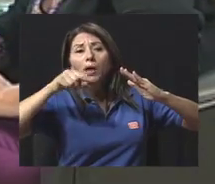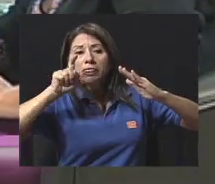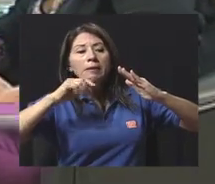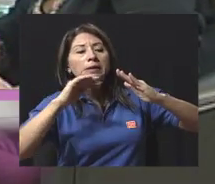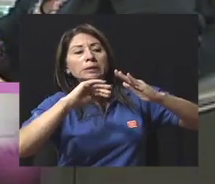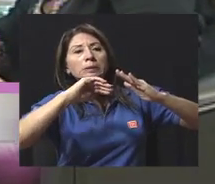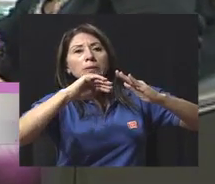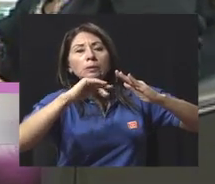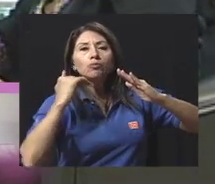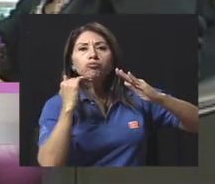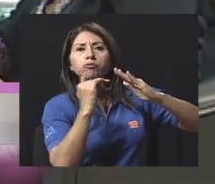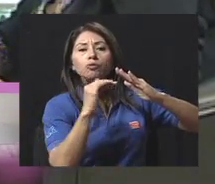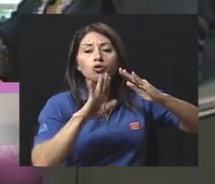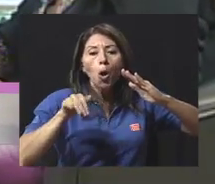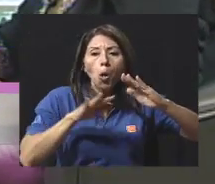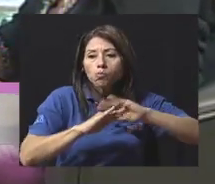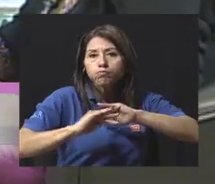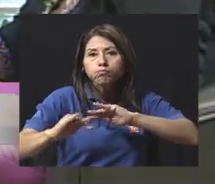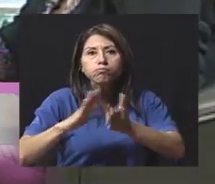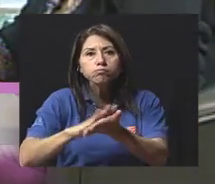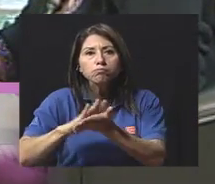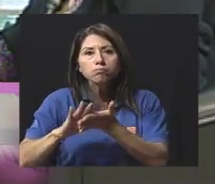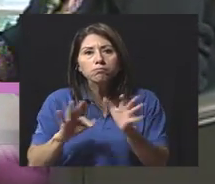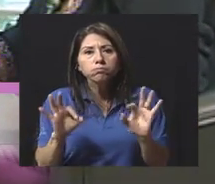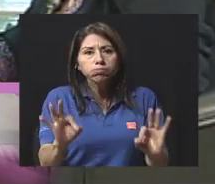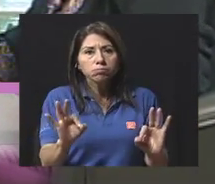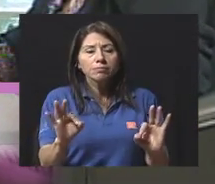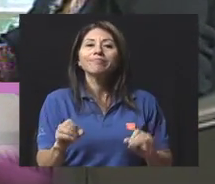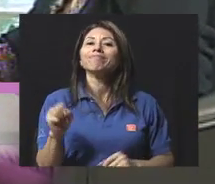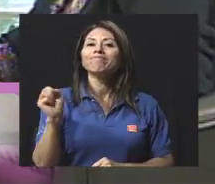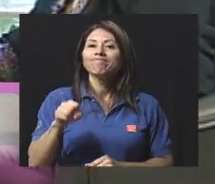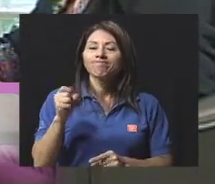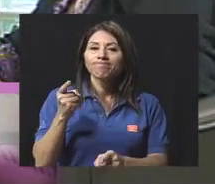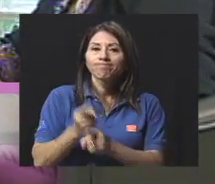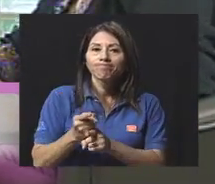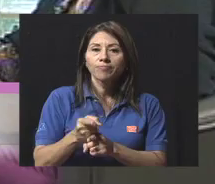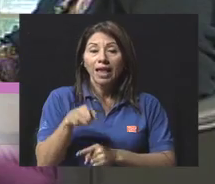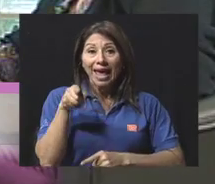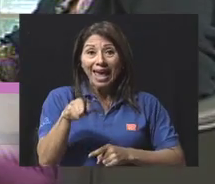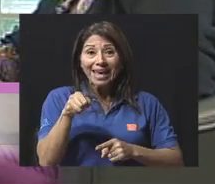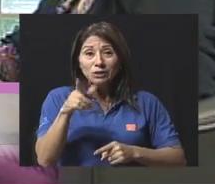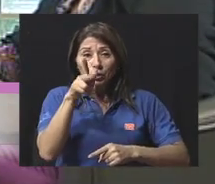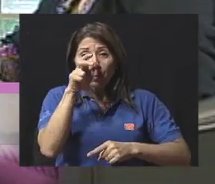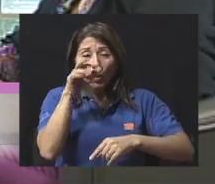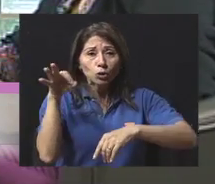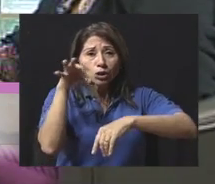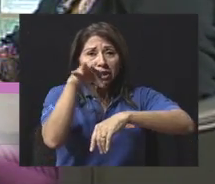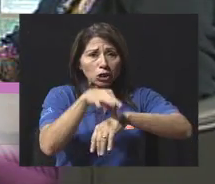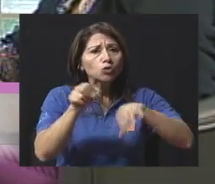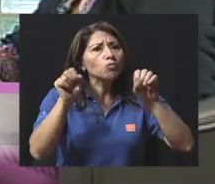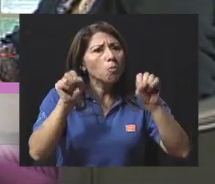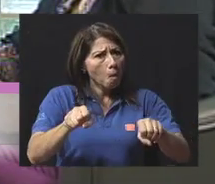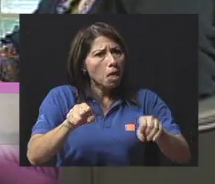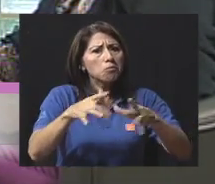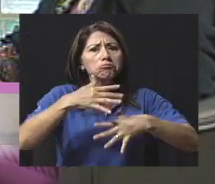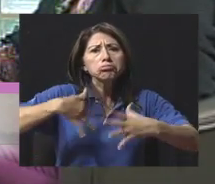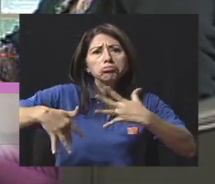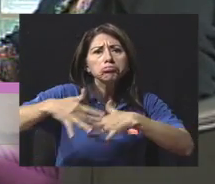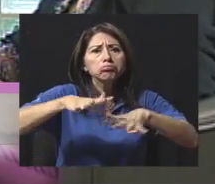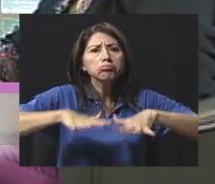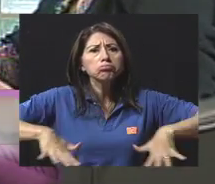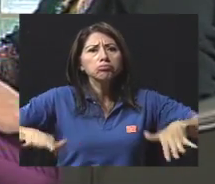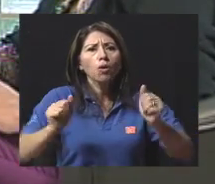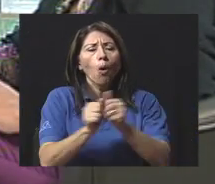absoluto eh el estos estos mosquitos están muy adaptados a vivir en el ambiente humano